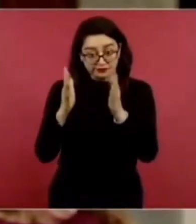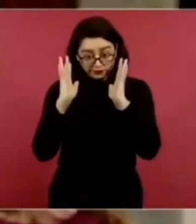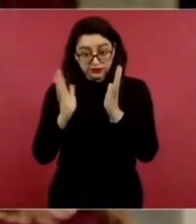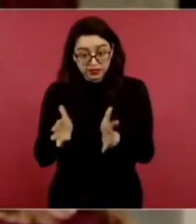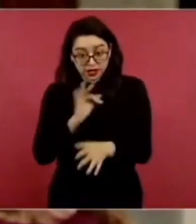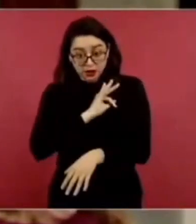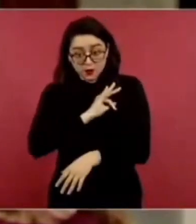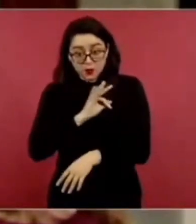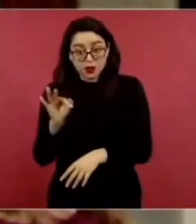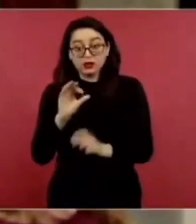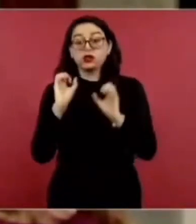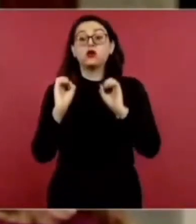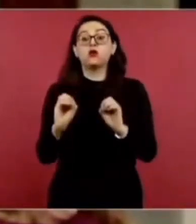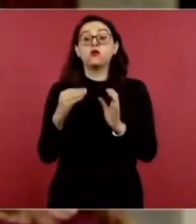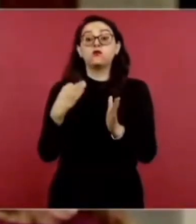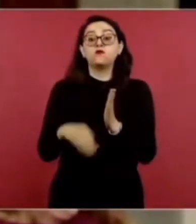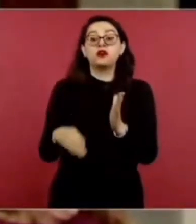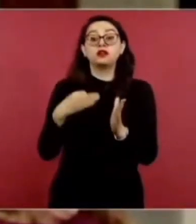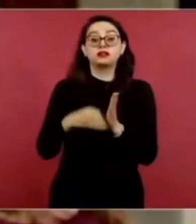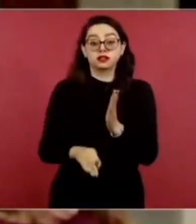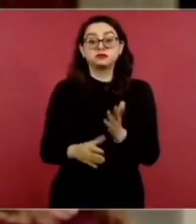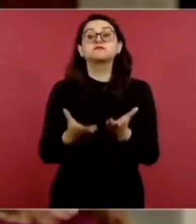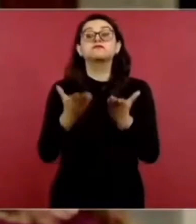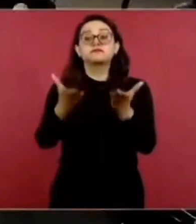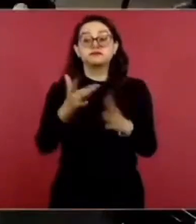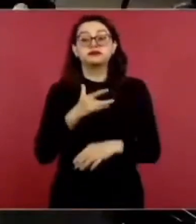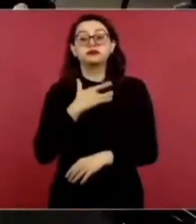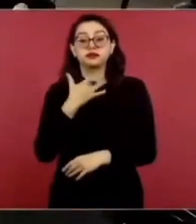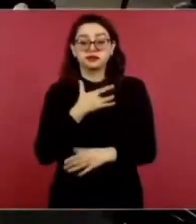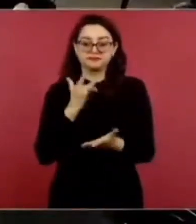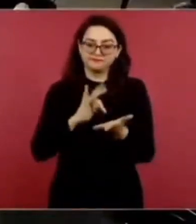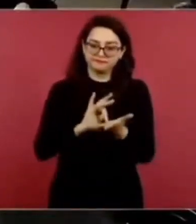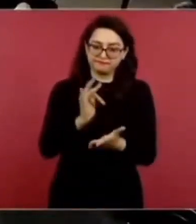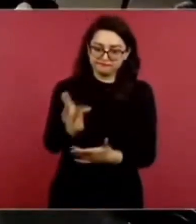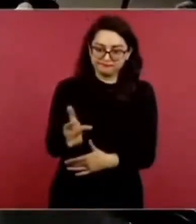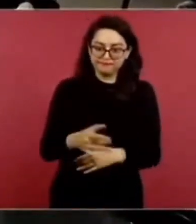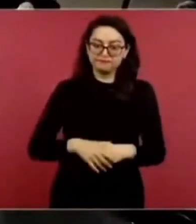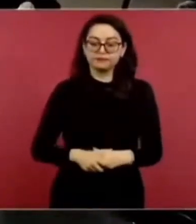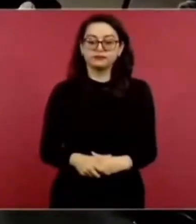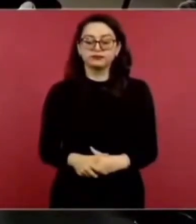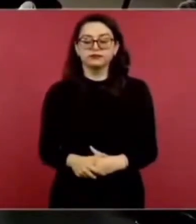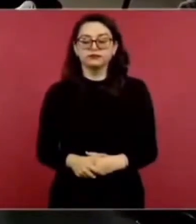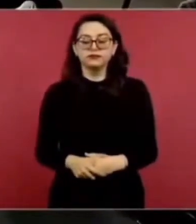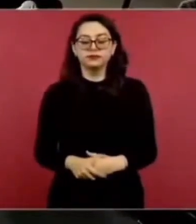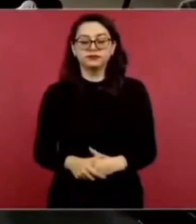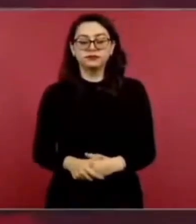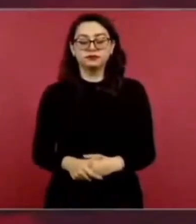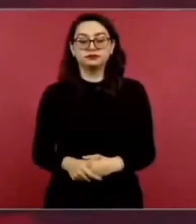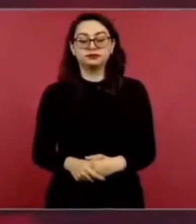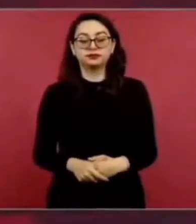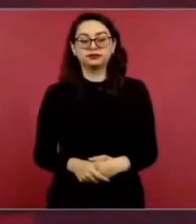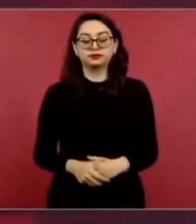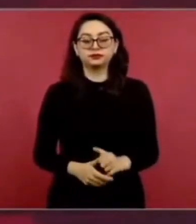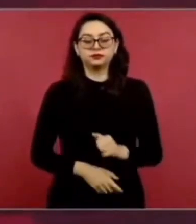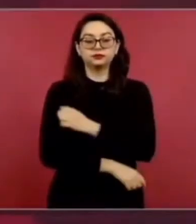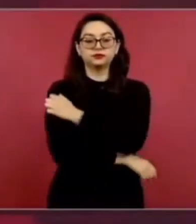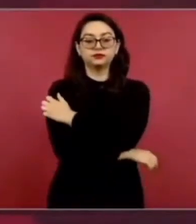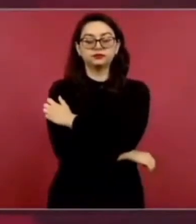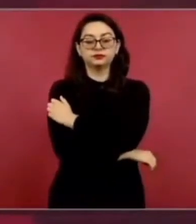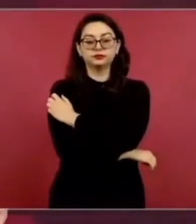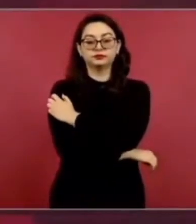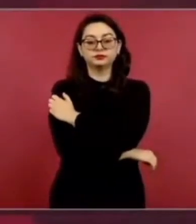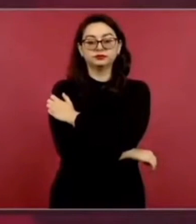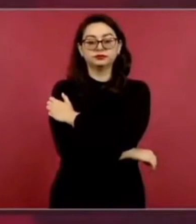que todavía tiene el sistema de salud mexicano? Gracias. Bueno, hemos avanzado